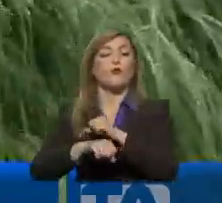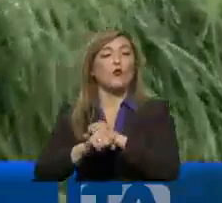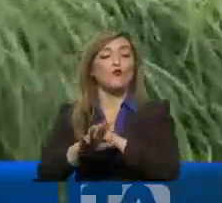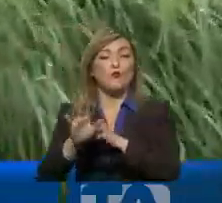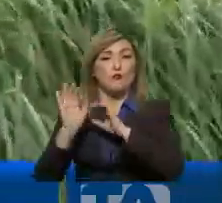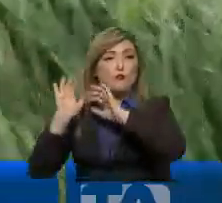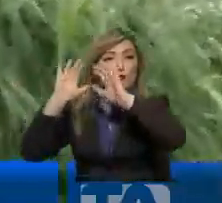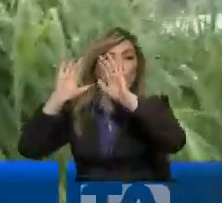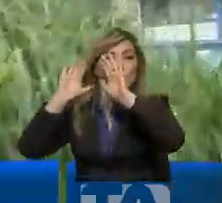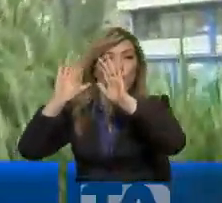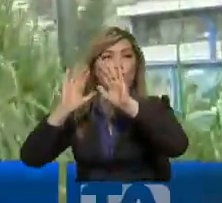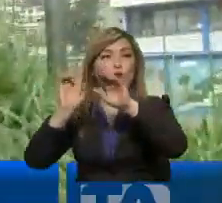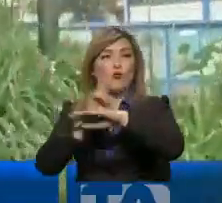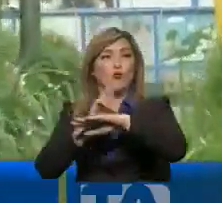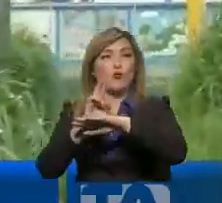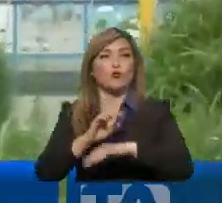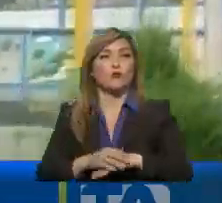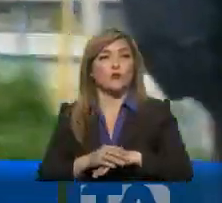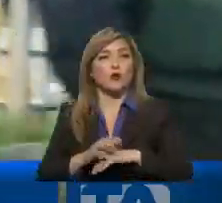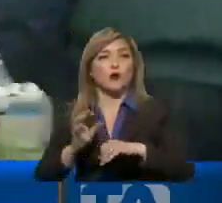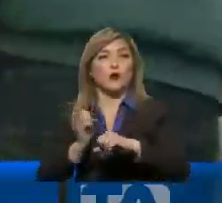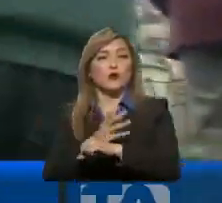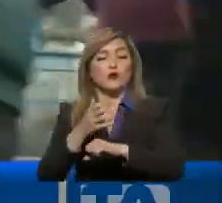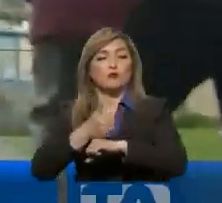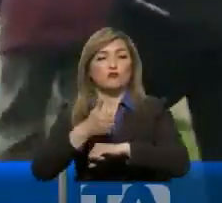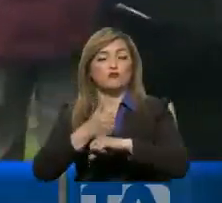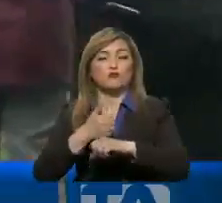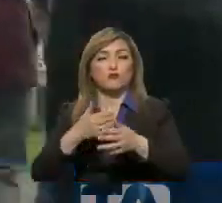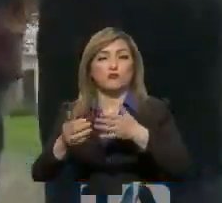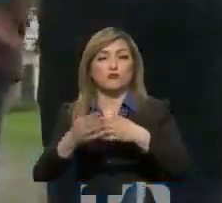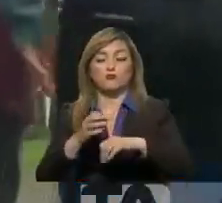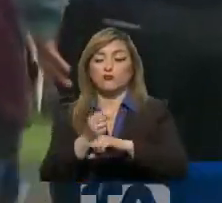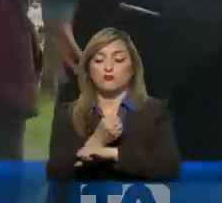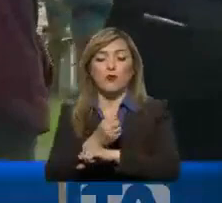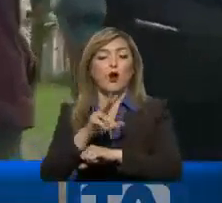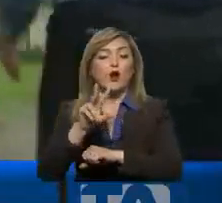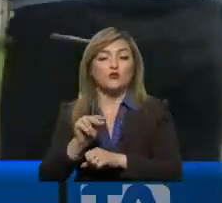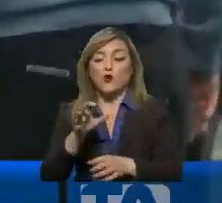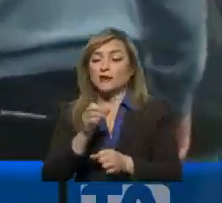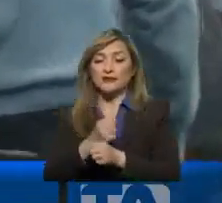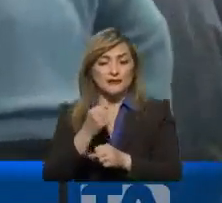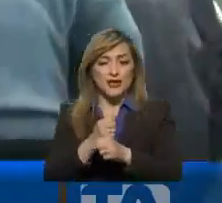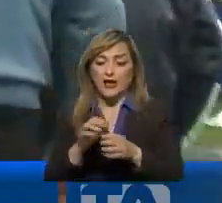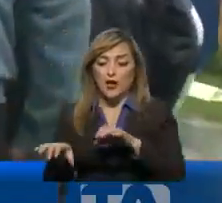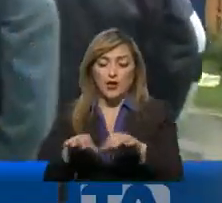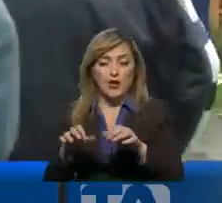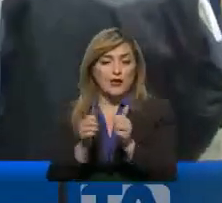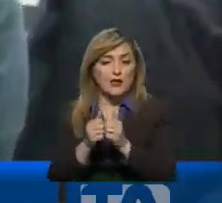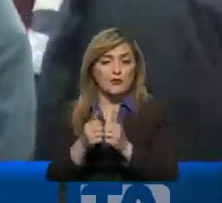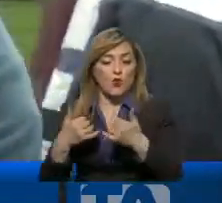sí está siendo utilizada pese a las recomendaciones de las autoridades de realizar solo